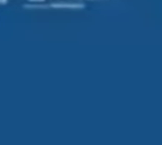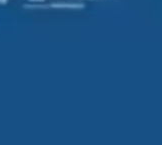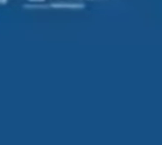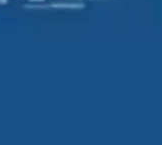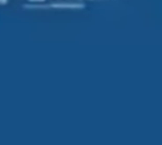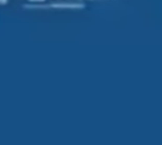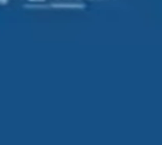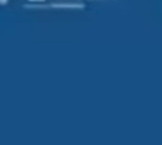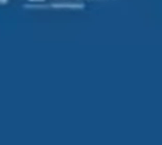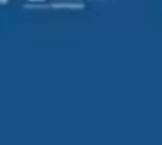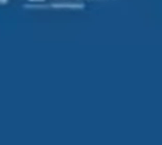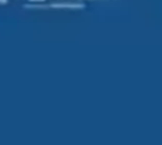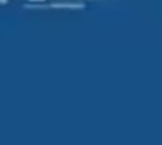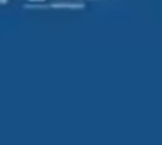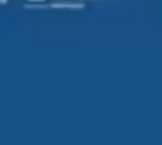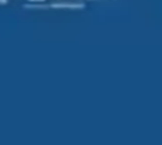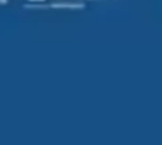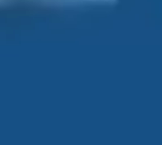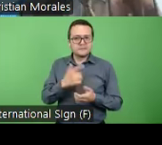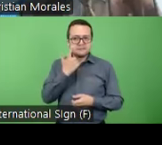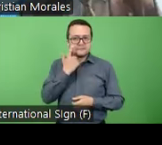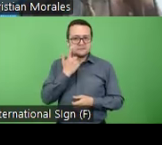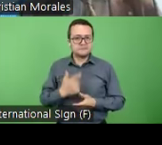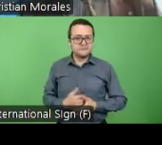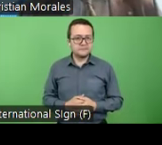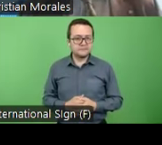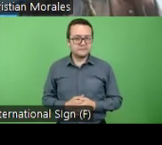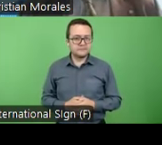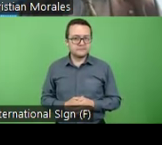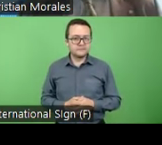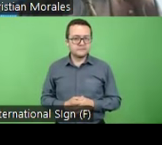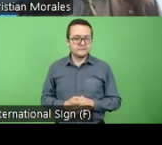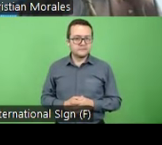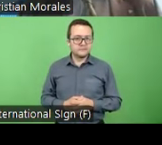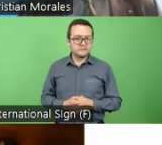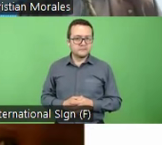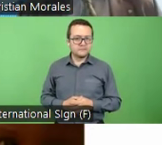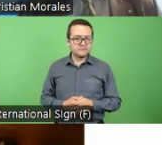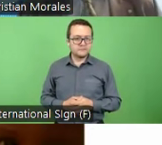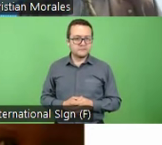ver, vamos a intentarlo de nuevo. ¿Ahora?